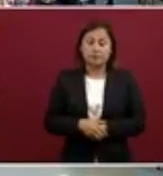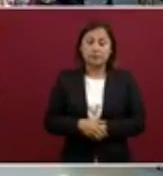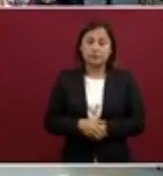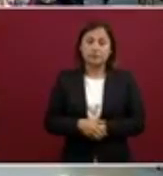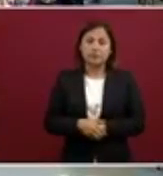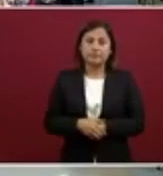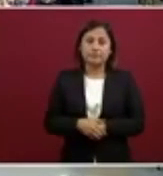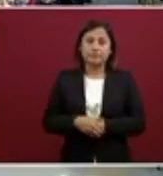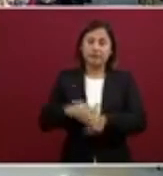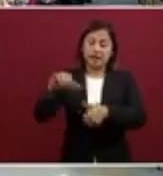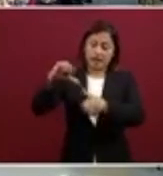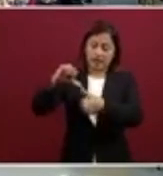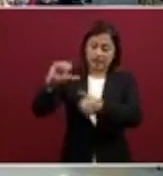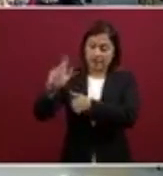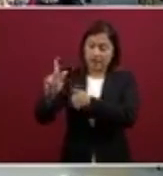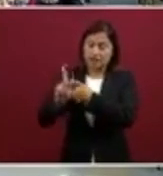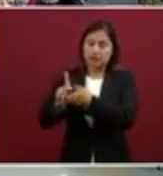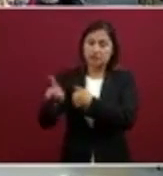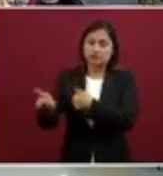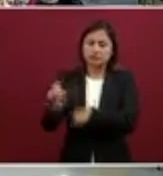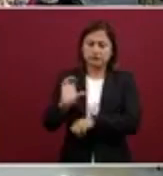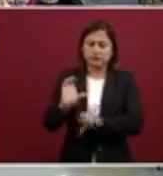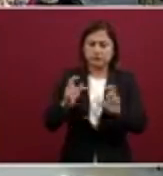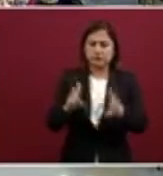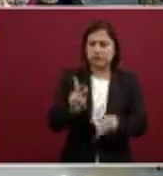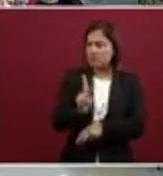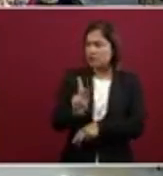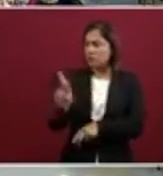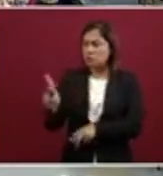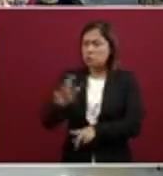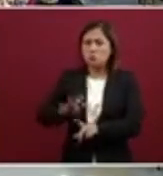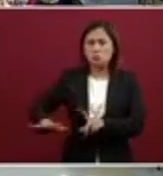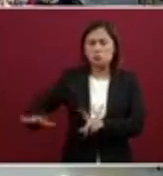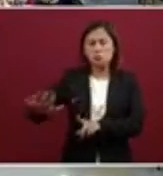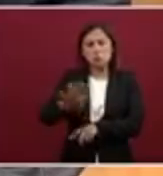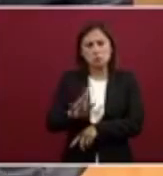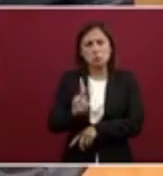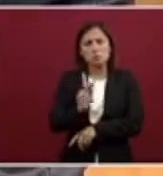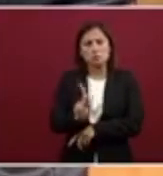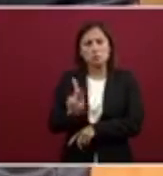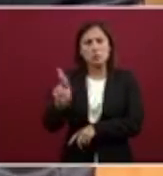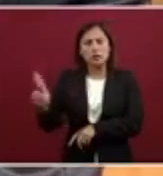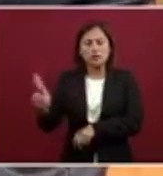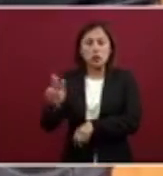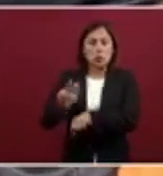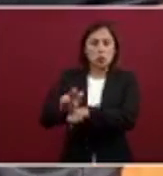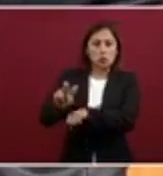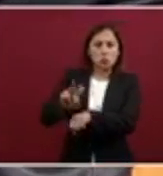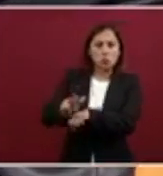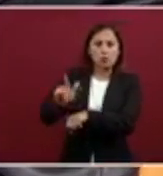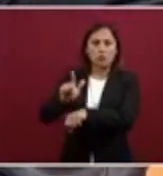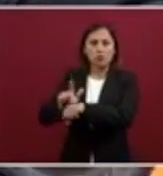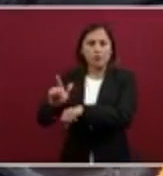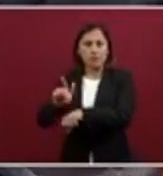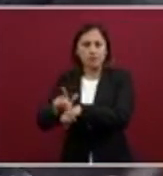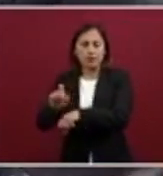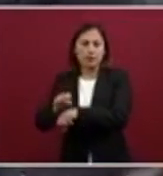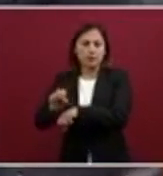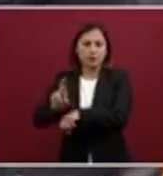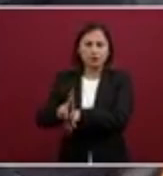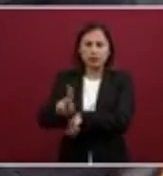geográficas, naturales, que Guatemala, que Honduras, que El Salvador,